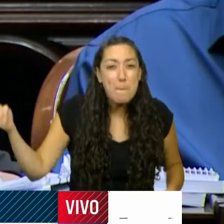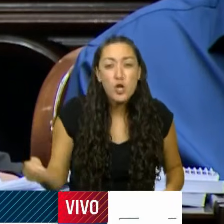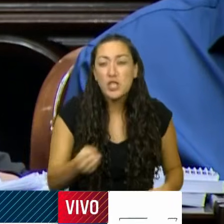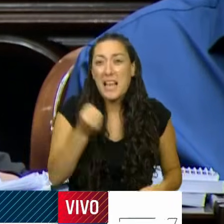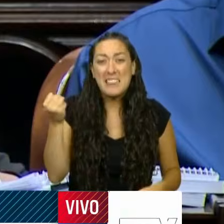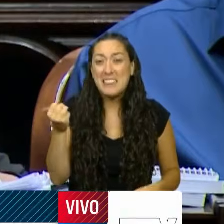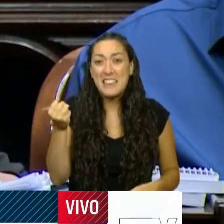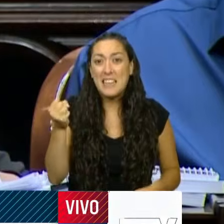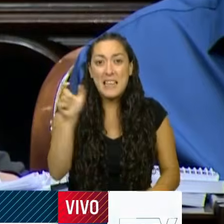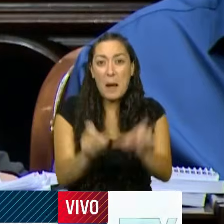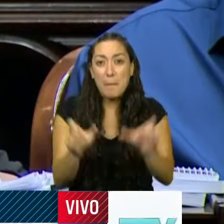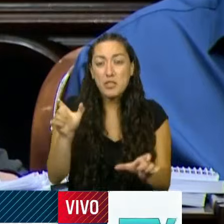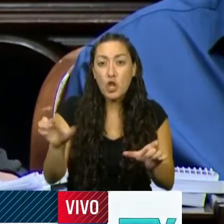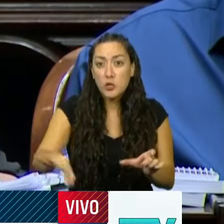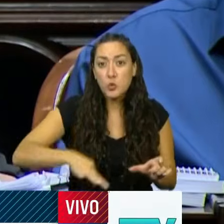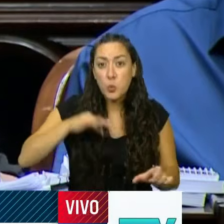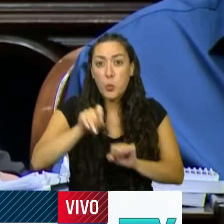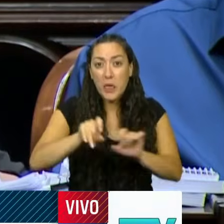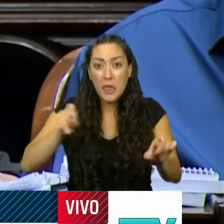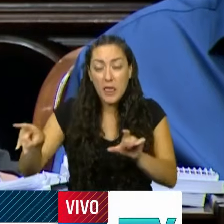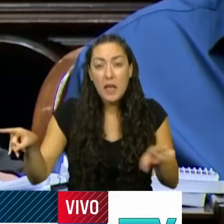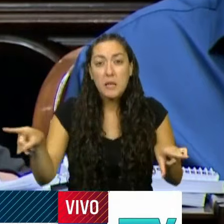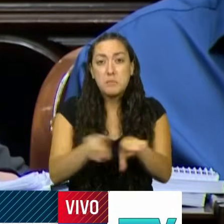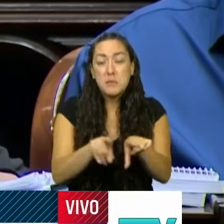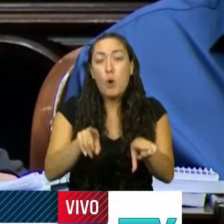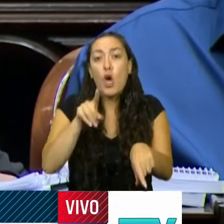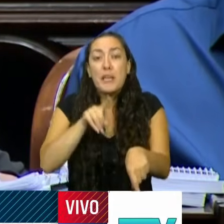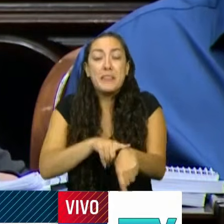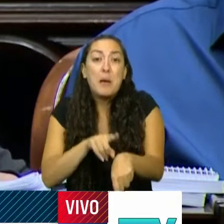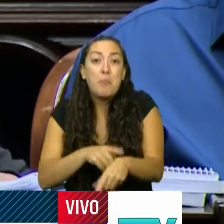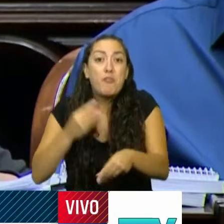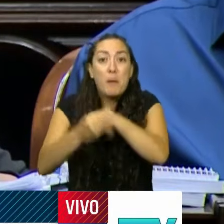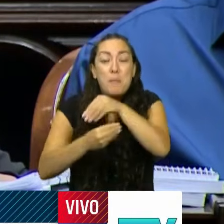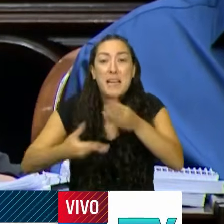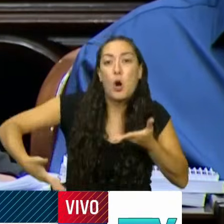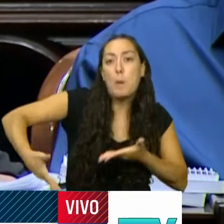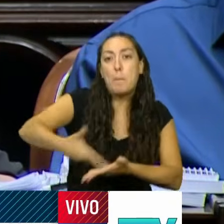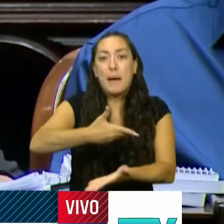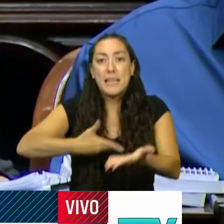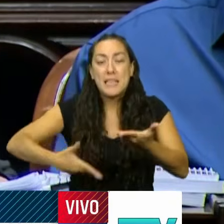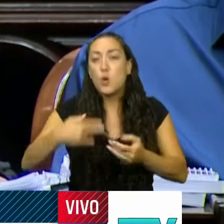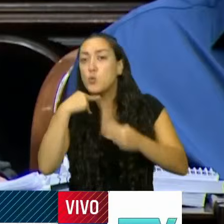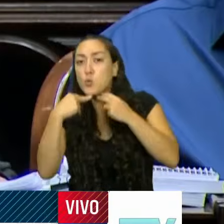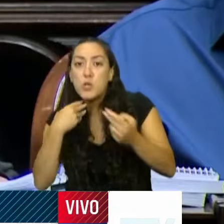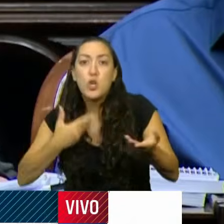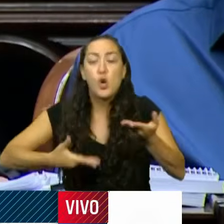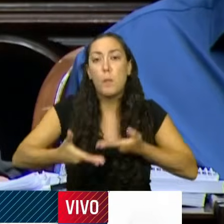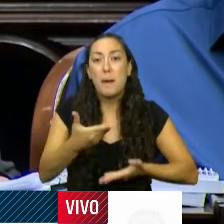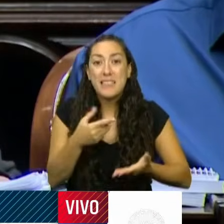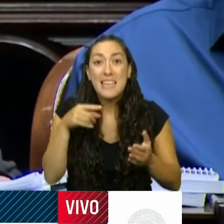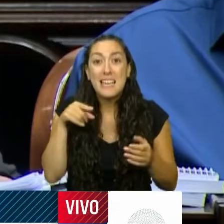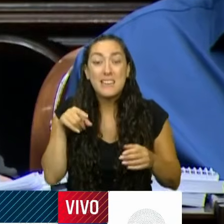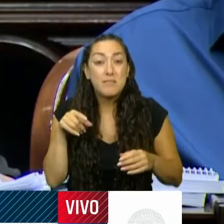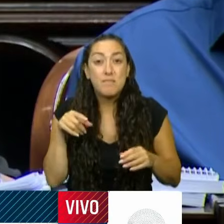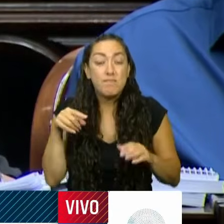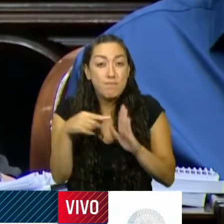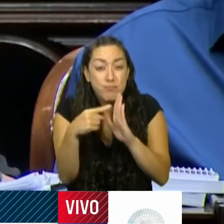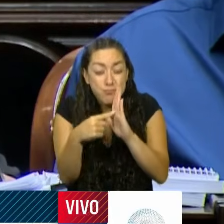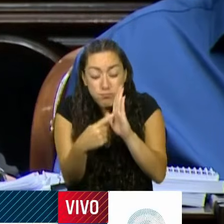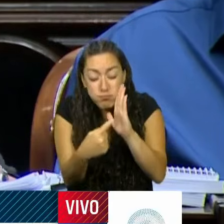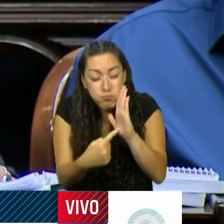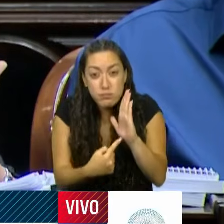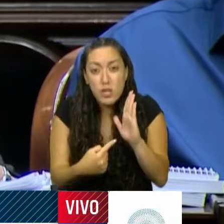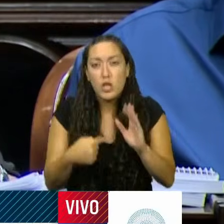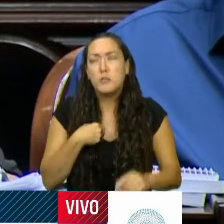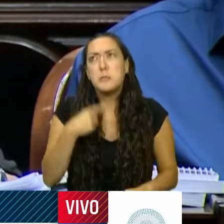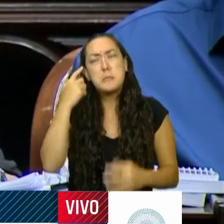importantes en la vida de la gente, como es compartir el tiempo con su familia, con sus hijos. La pregunta que